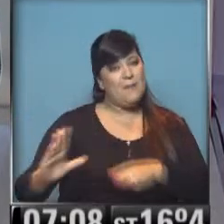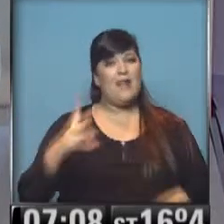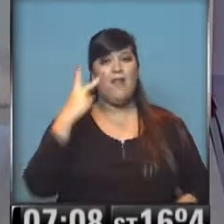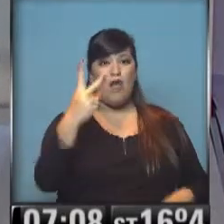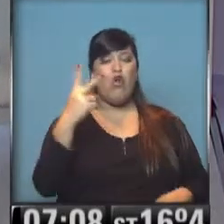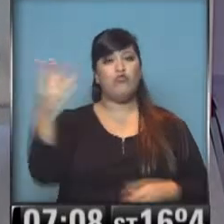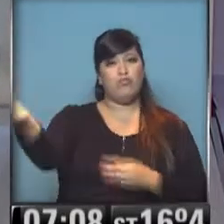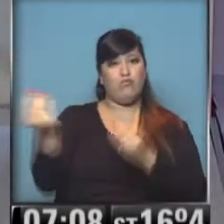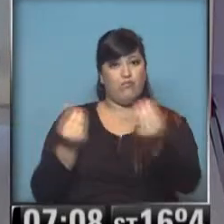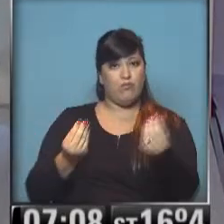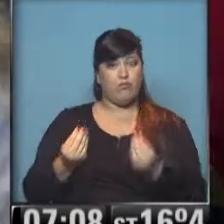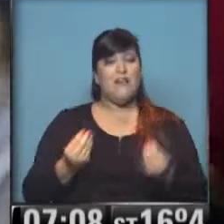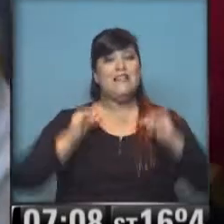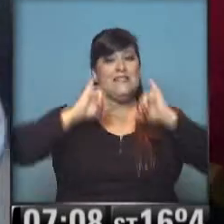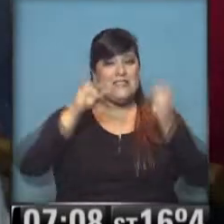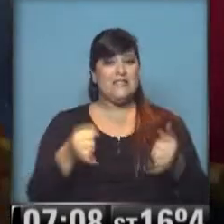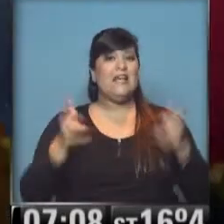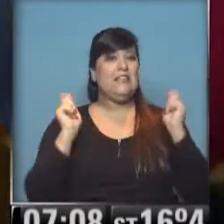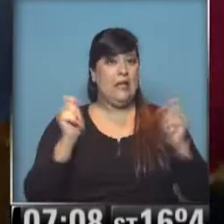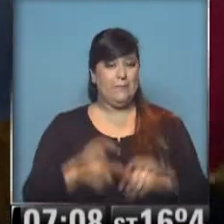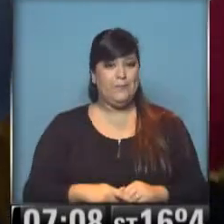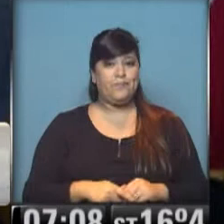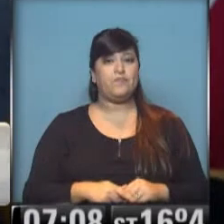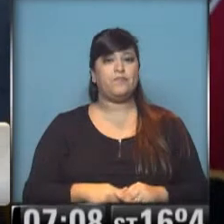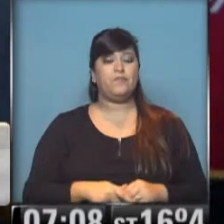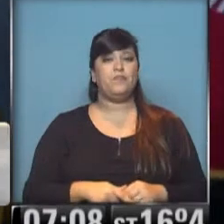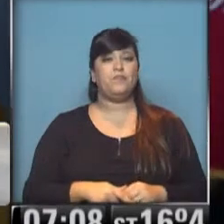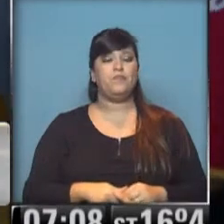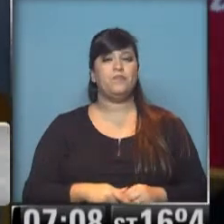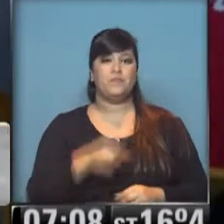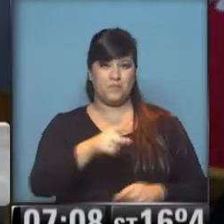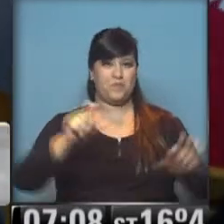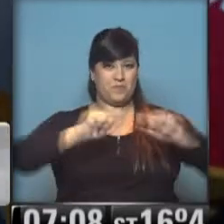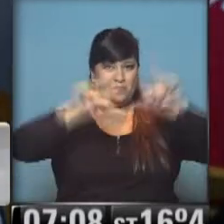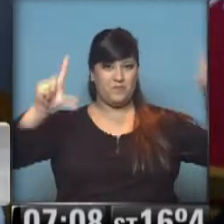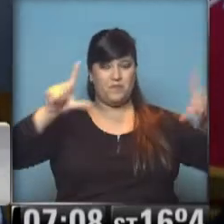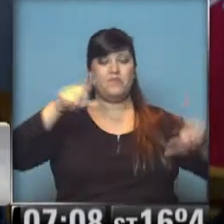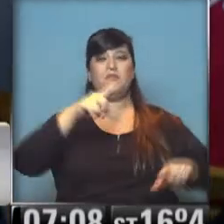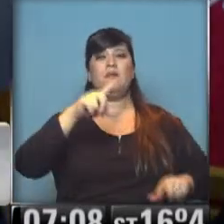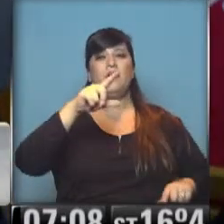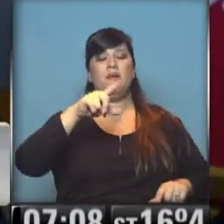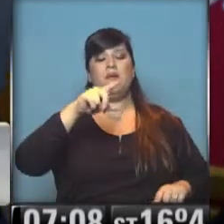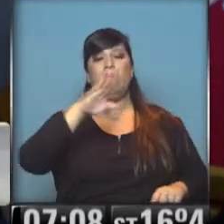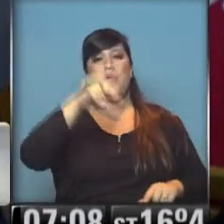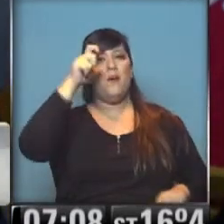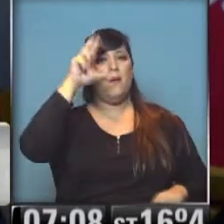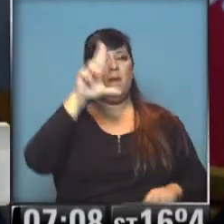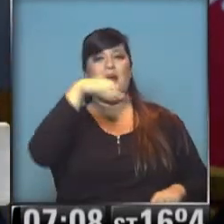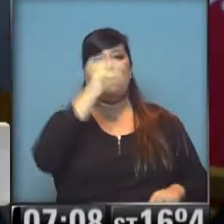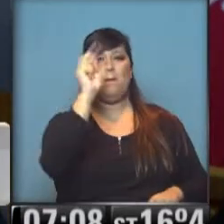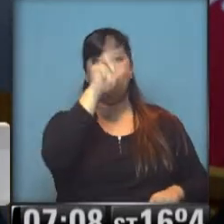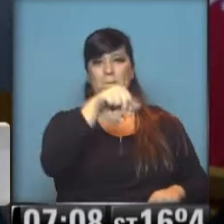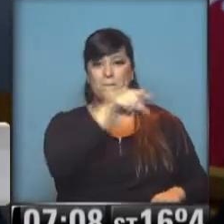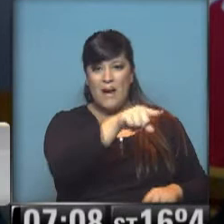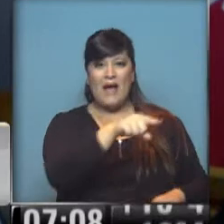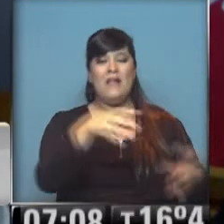candidatos, solamente dos, que fueron, en este caso tenemos en imagen, a Bergman, del Frente de